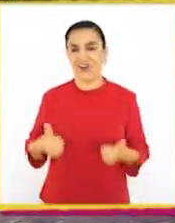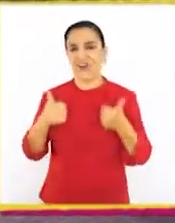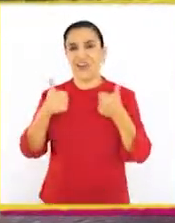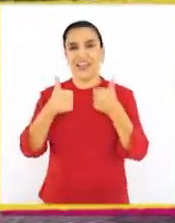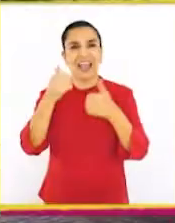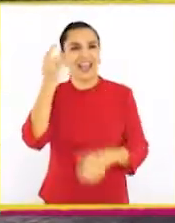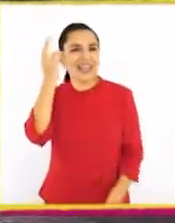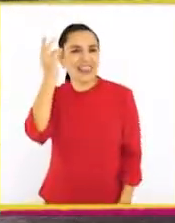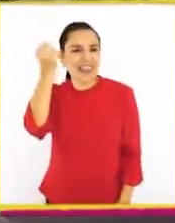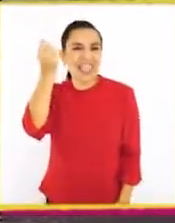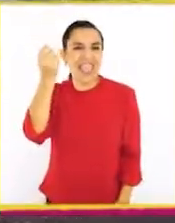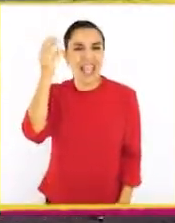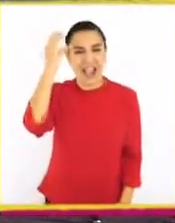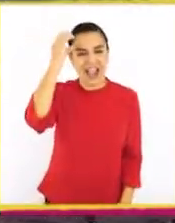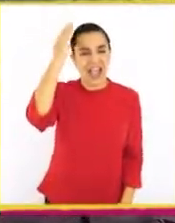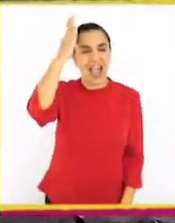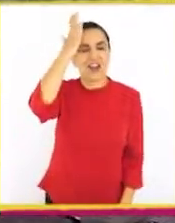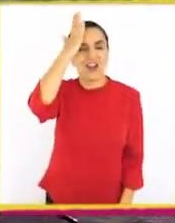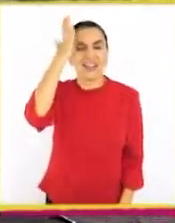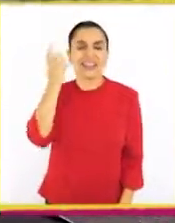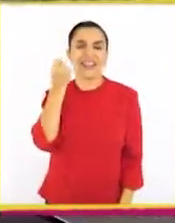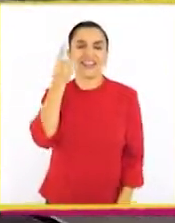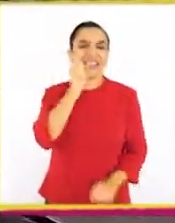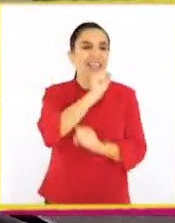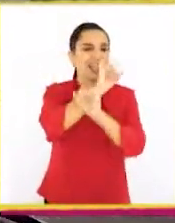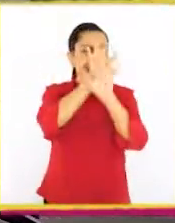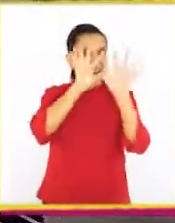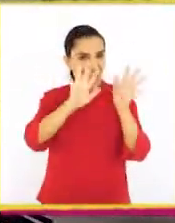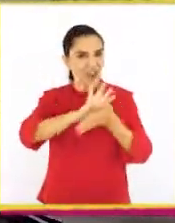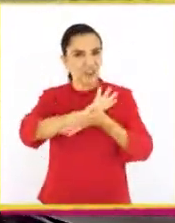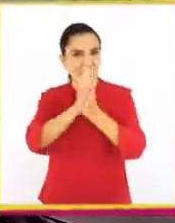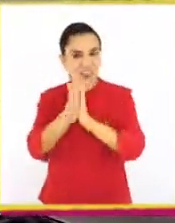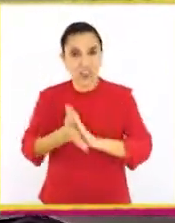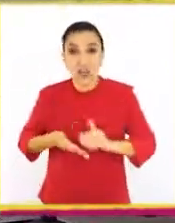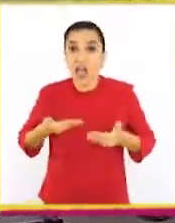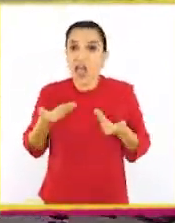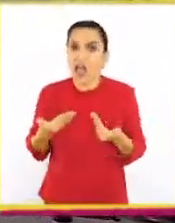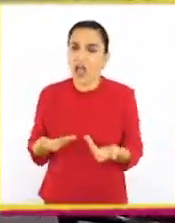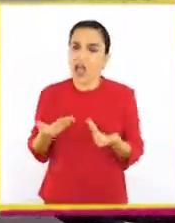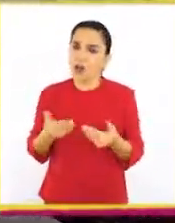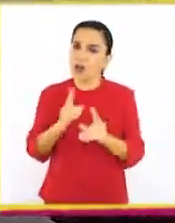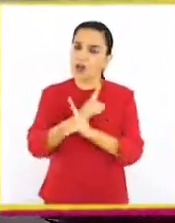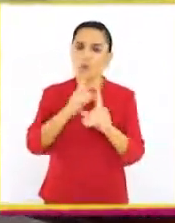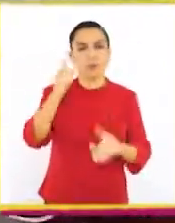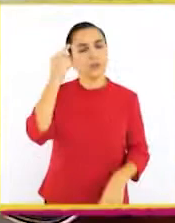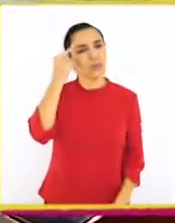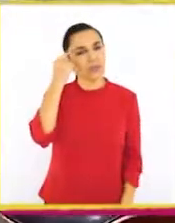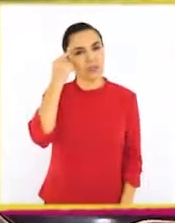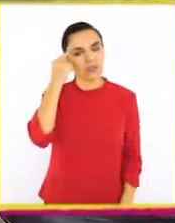¡Qué gran idea, Carolina! Me quedó súper claro todo. Ahora